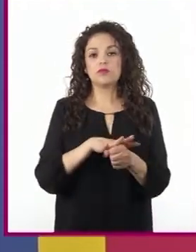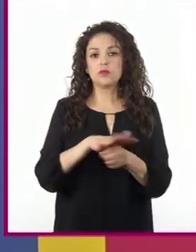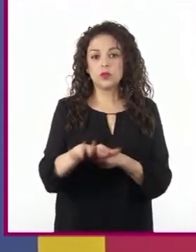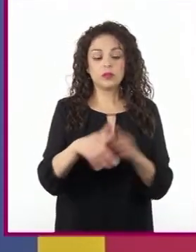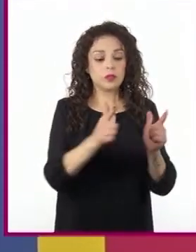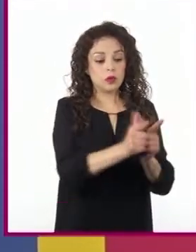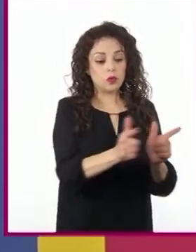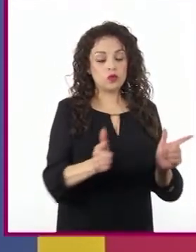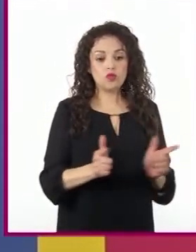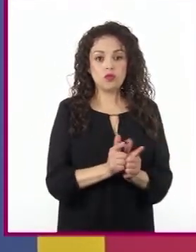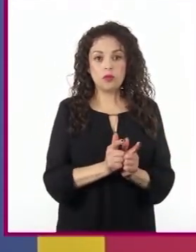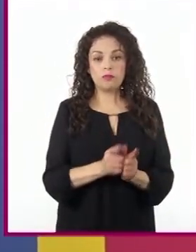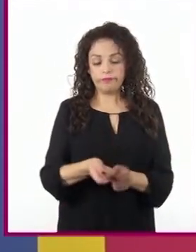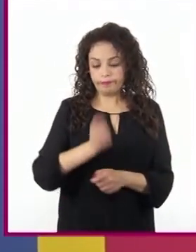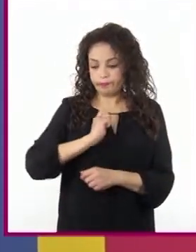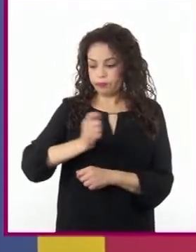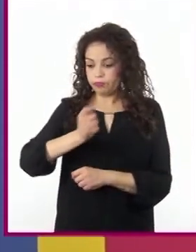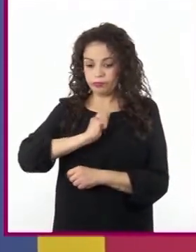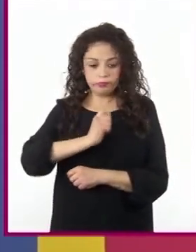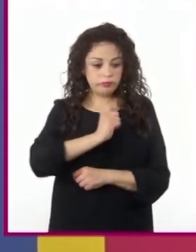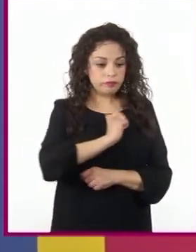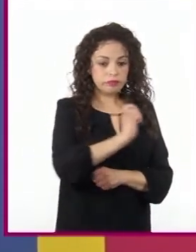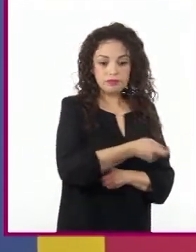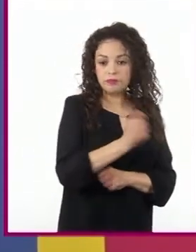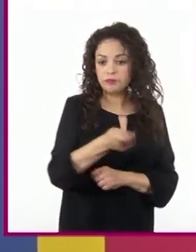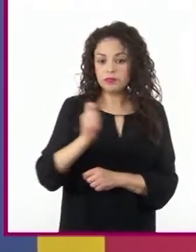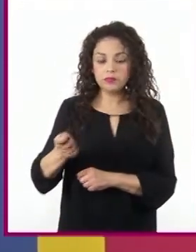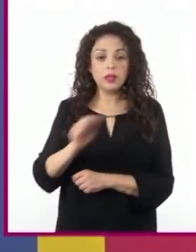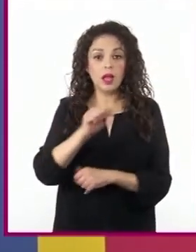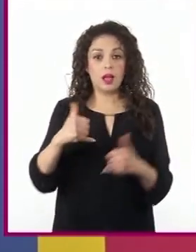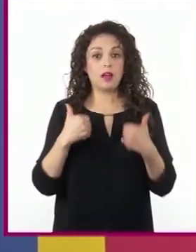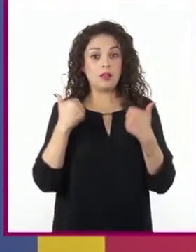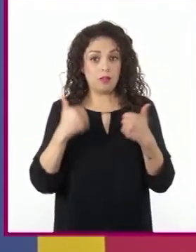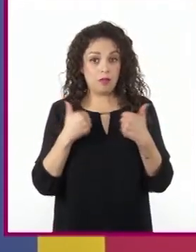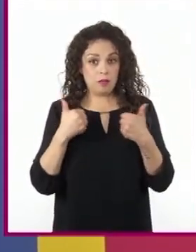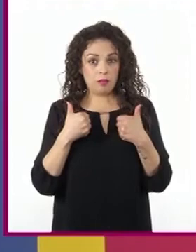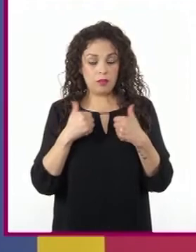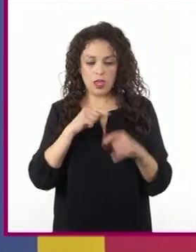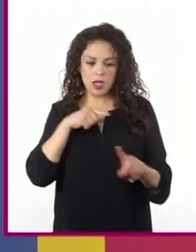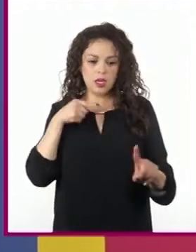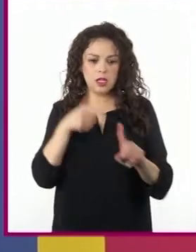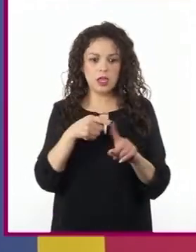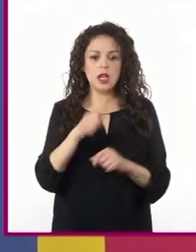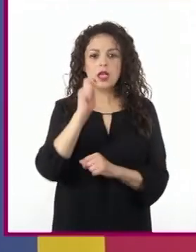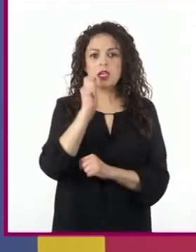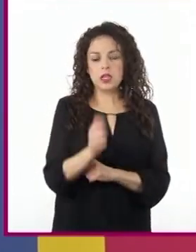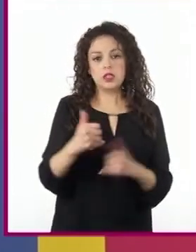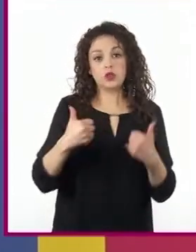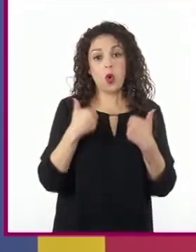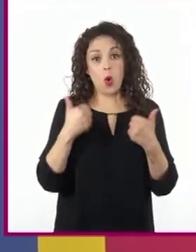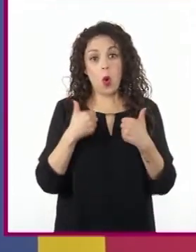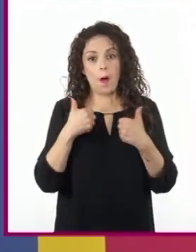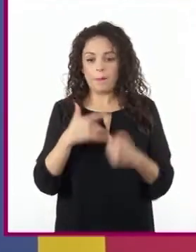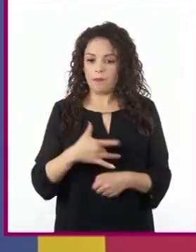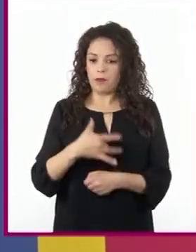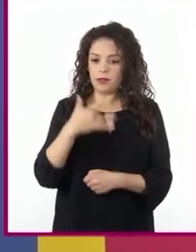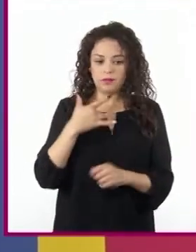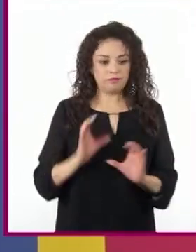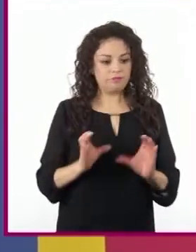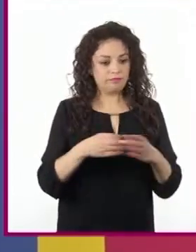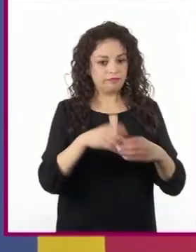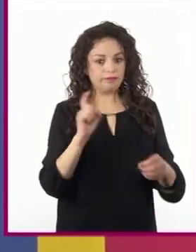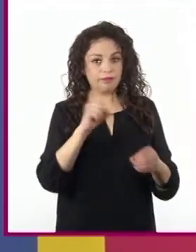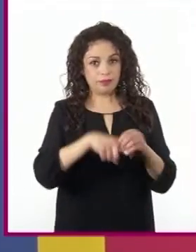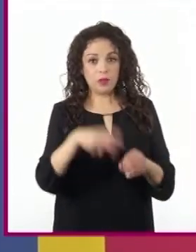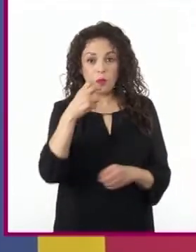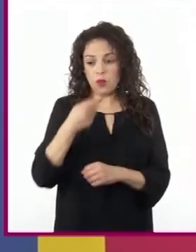de pertenencia de las y los adolescentes y su papel en la conformación de identidades juveniles, por lo que esta sesión se